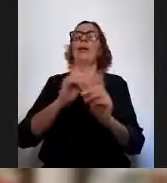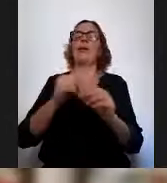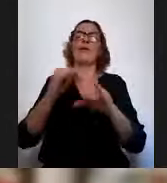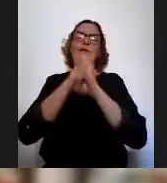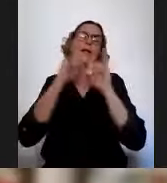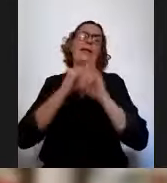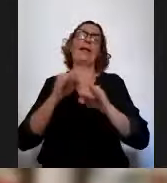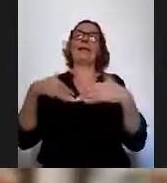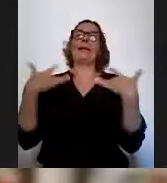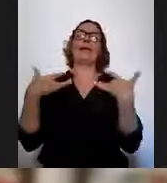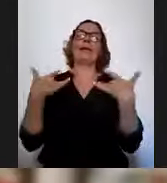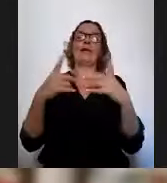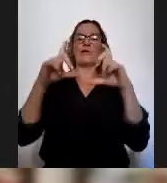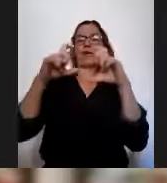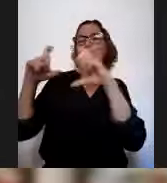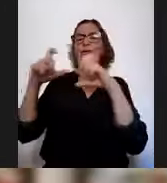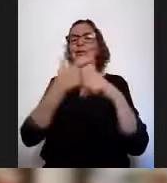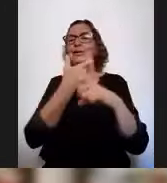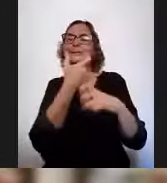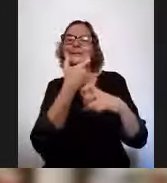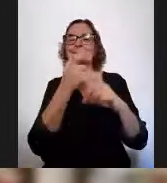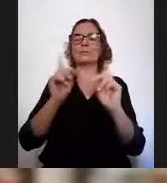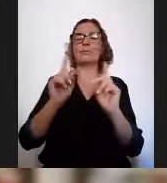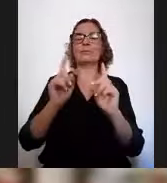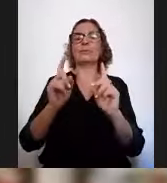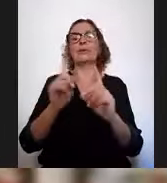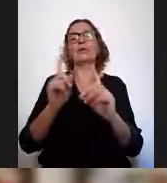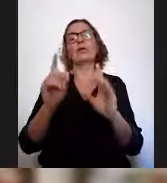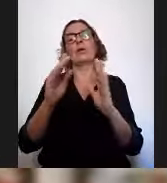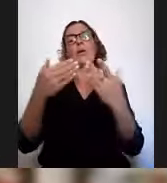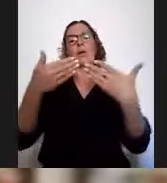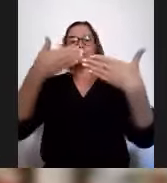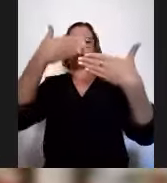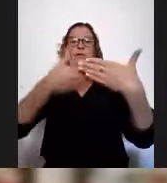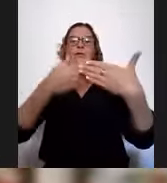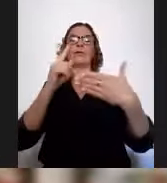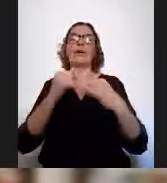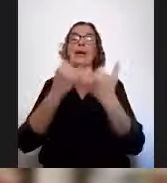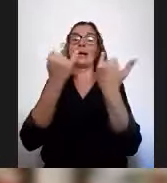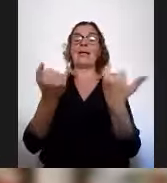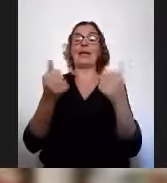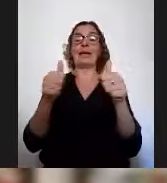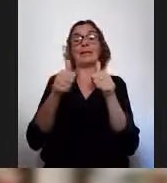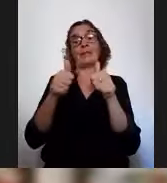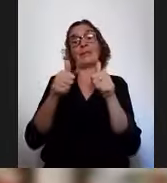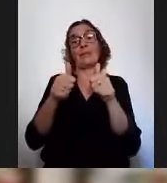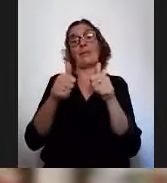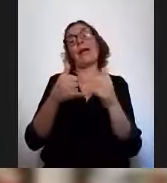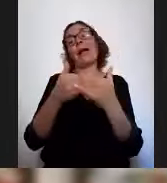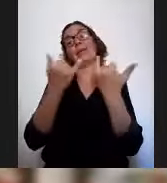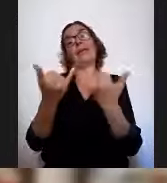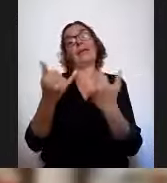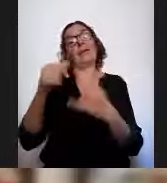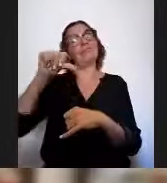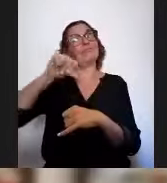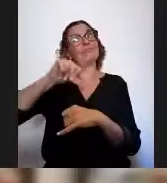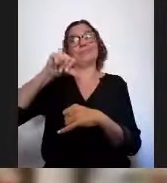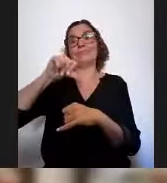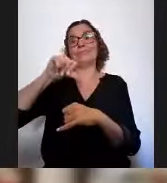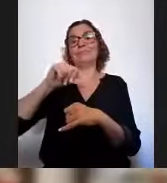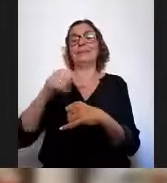siempre fotos sonriendo como tenemos en las presentaciones. Hay días que estamos bárbaros, hay días que no estamos bien y